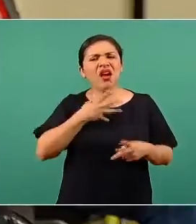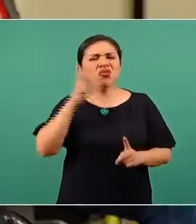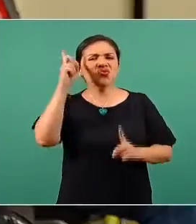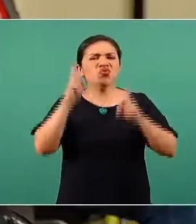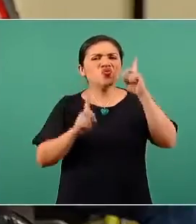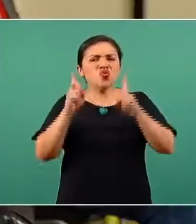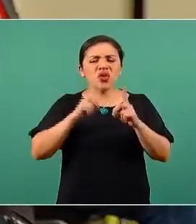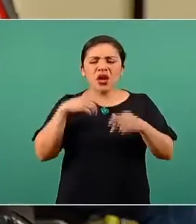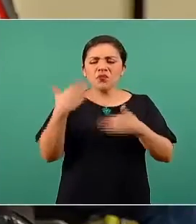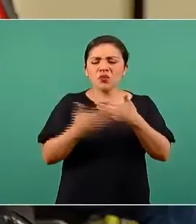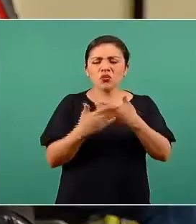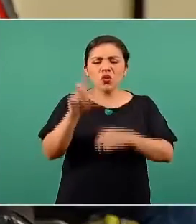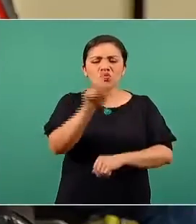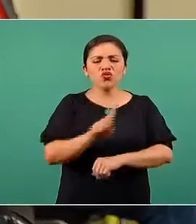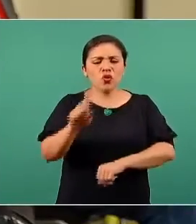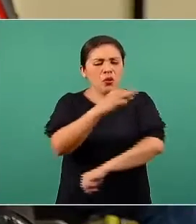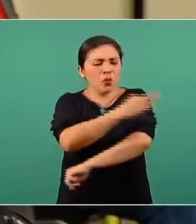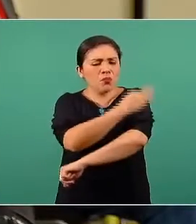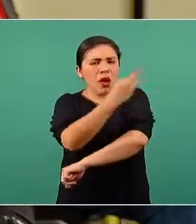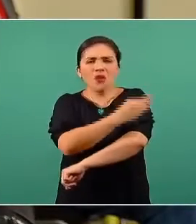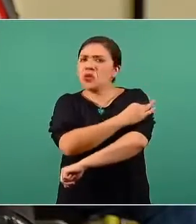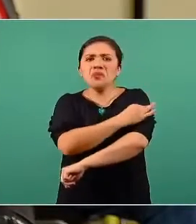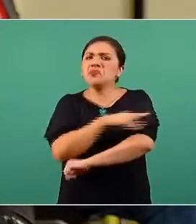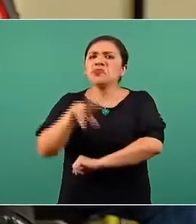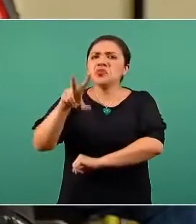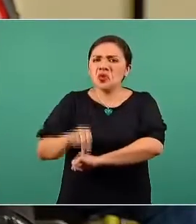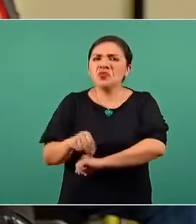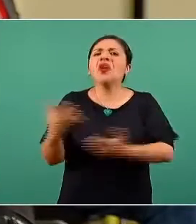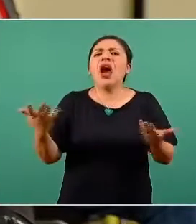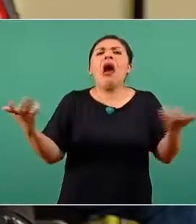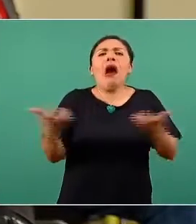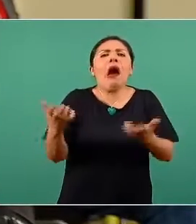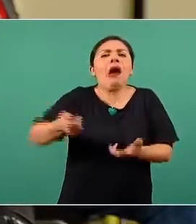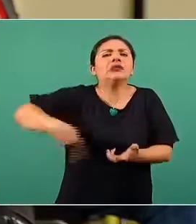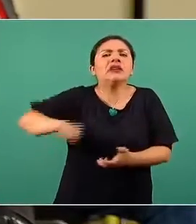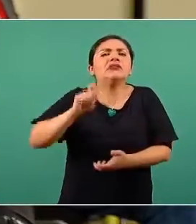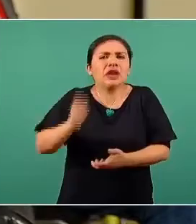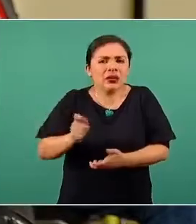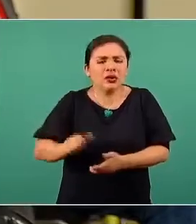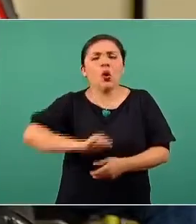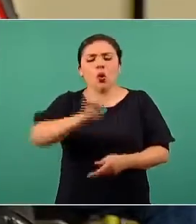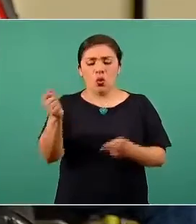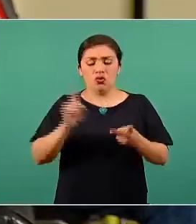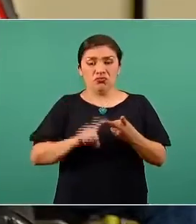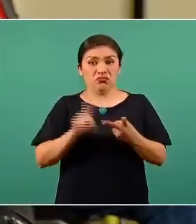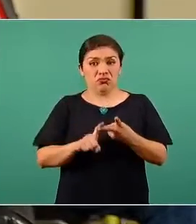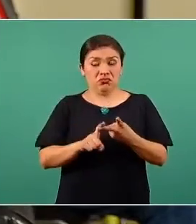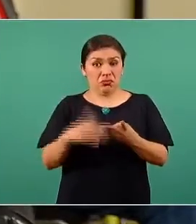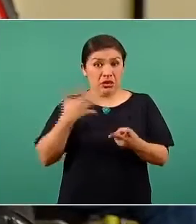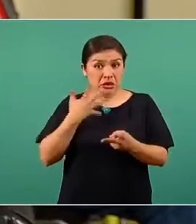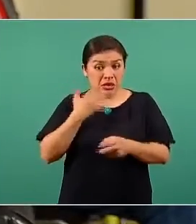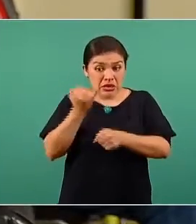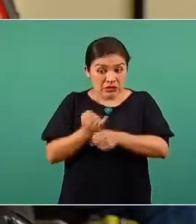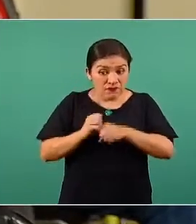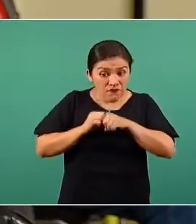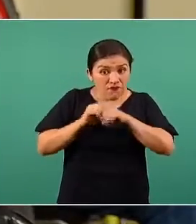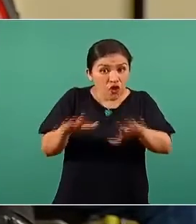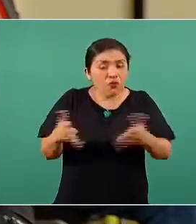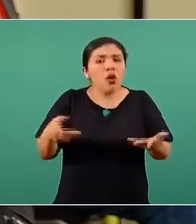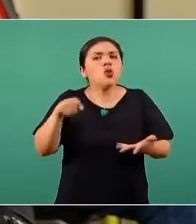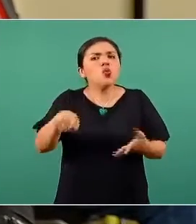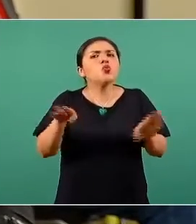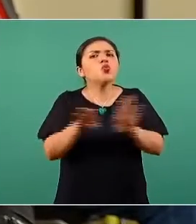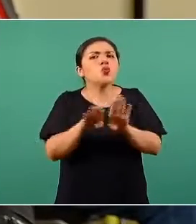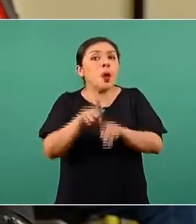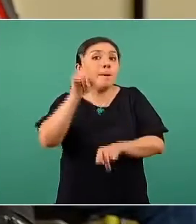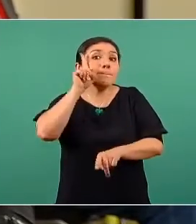tocaba ese día, qué es lo que tienen que hacer, y otra, y sobre eso mismo, ¿Habrá informe? ¿Cómo va a estar ahí? Precisamente porque